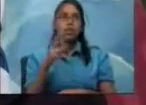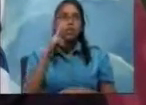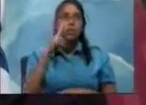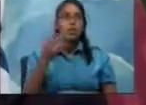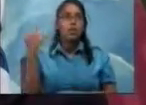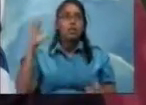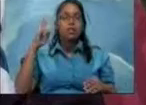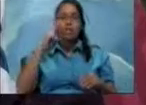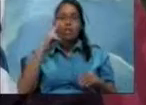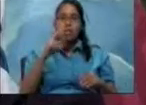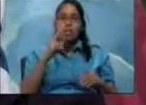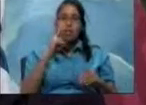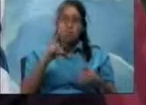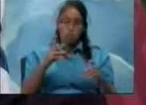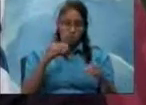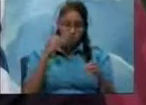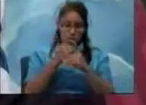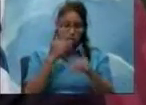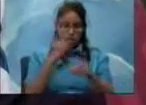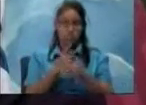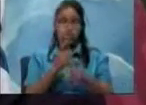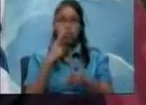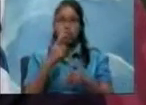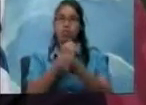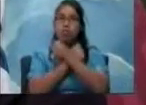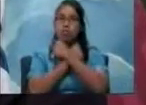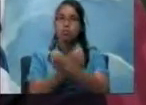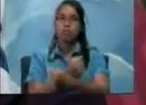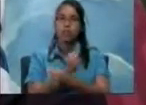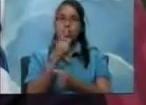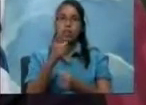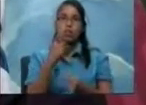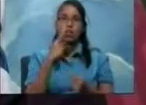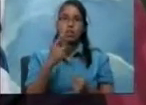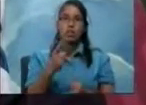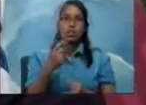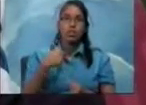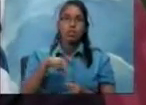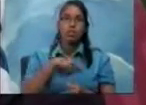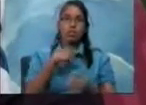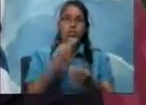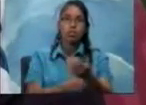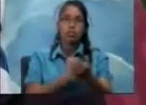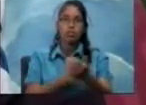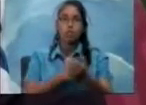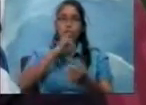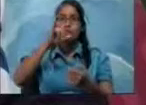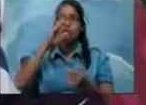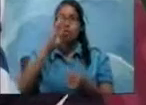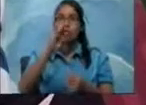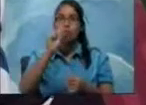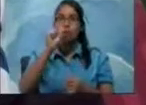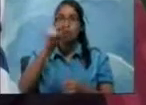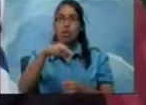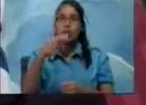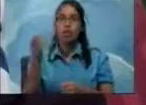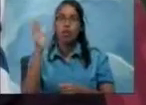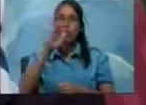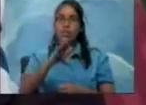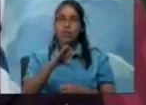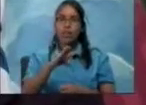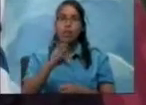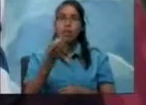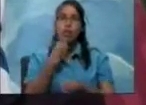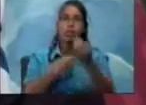atrás y vio al discípulo al discípulo amado eh nuestro hermano Juan el cual estaba en la cena